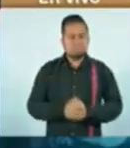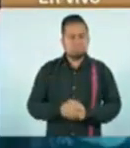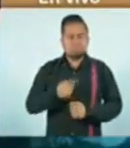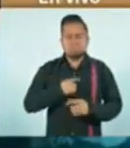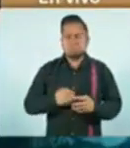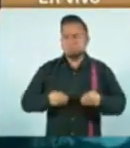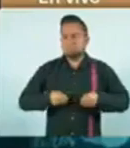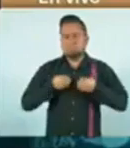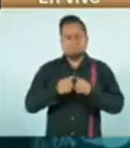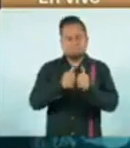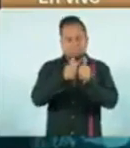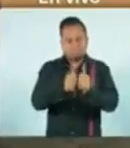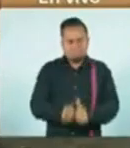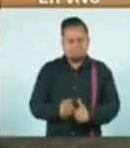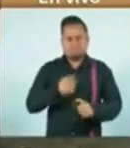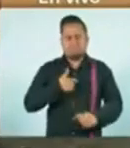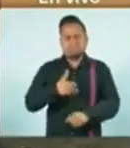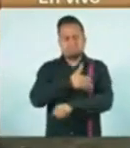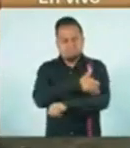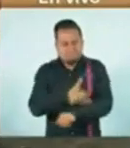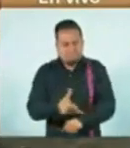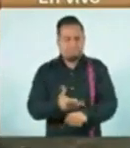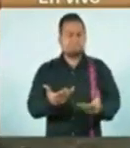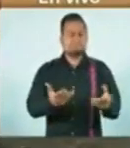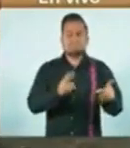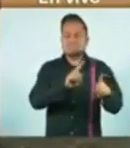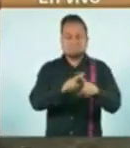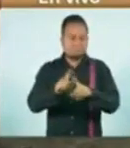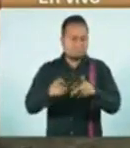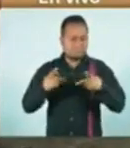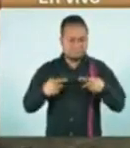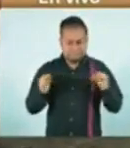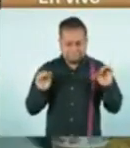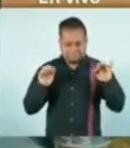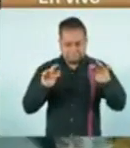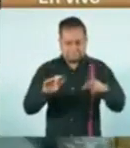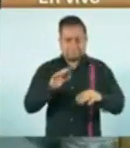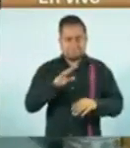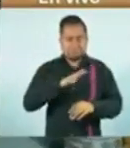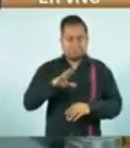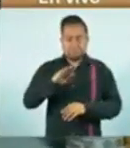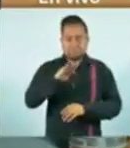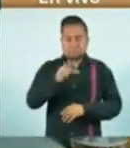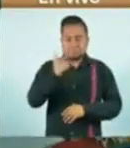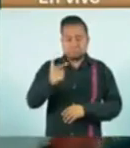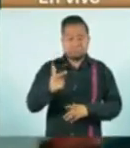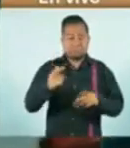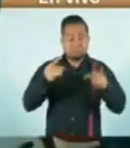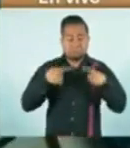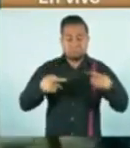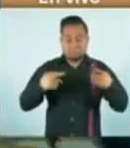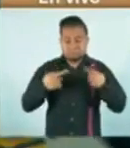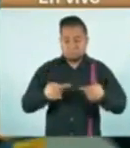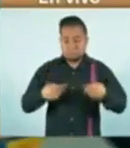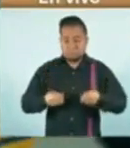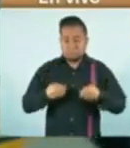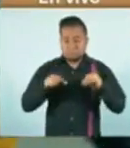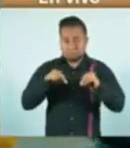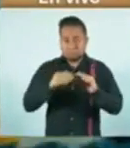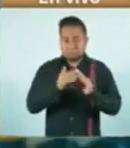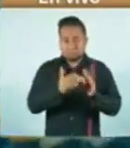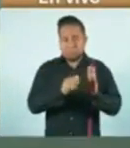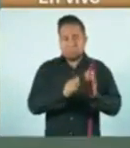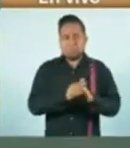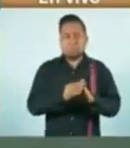vivir familias o mujeres solteras. 97 habitamos en este polígono. Y se quedó esa palabra por mucho